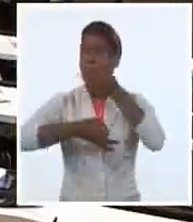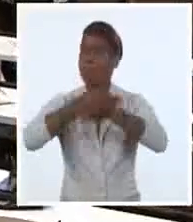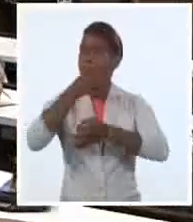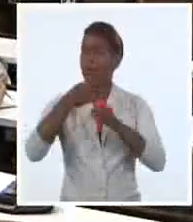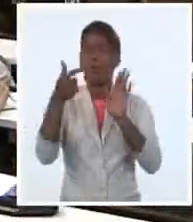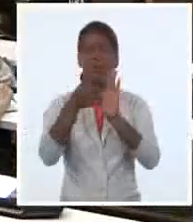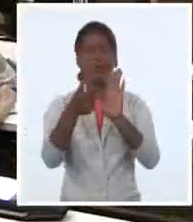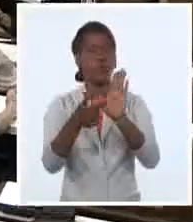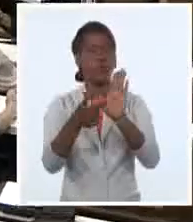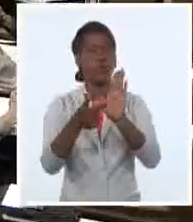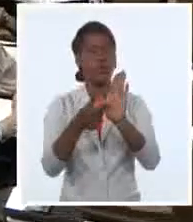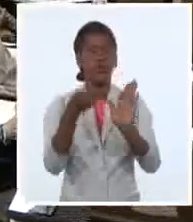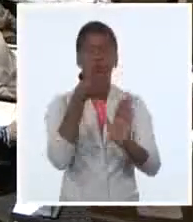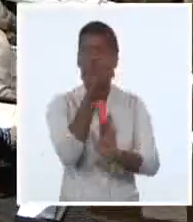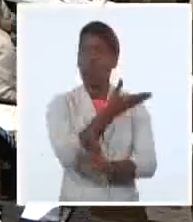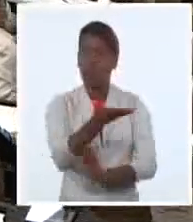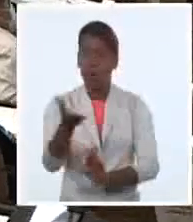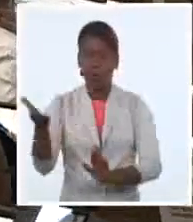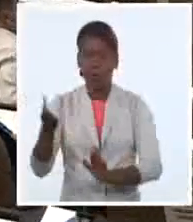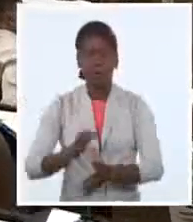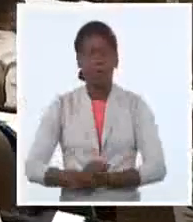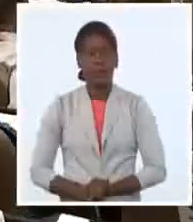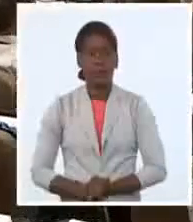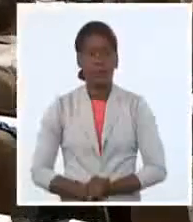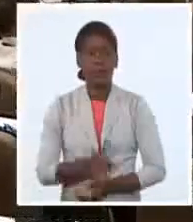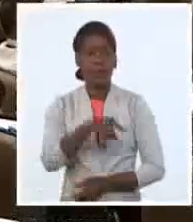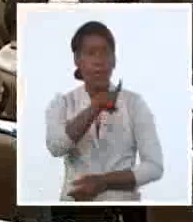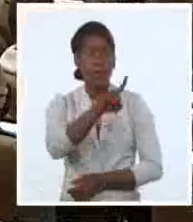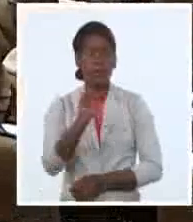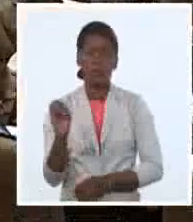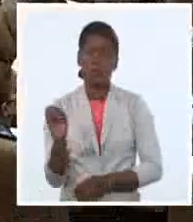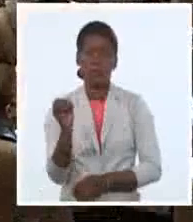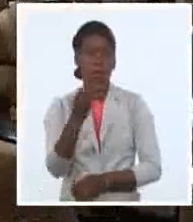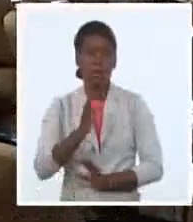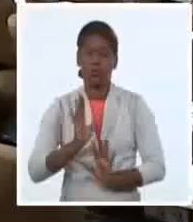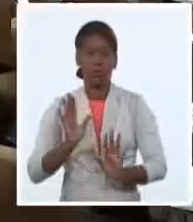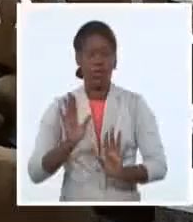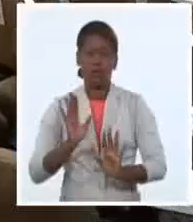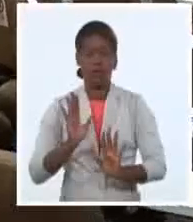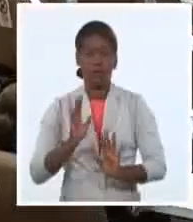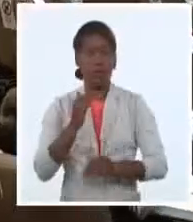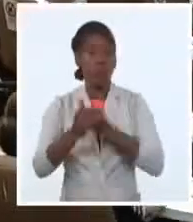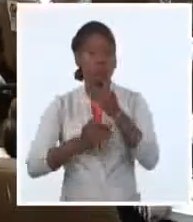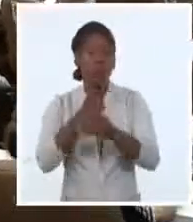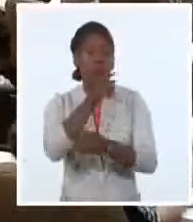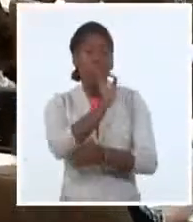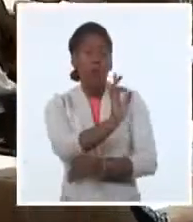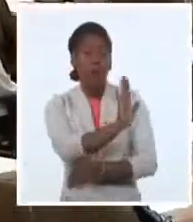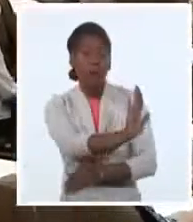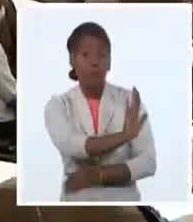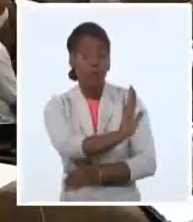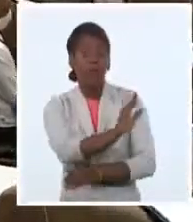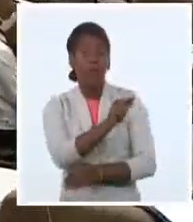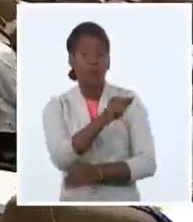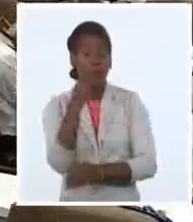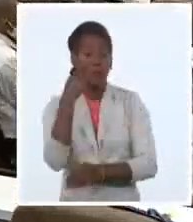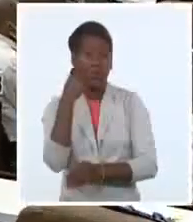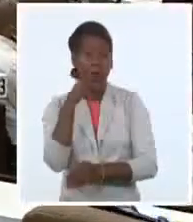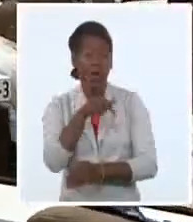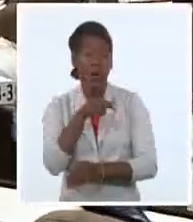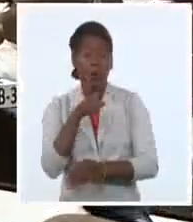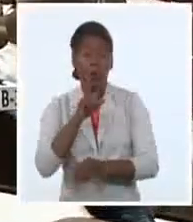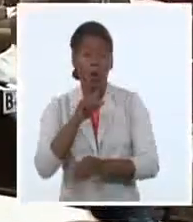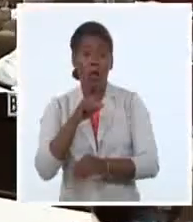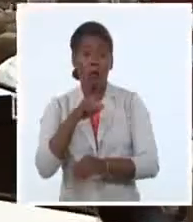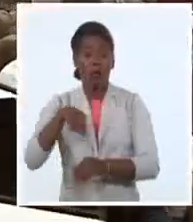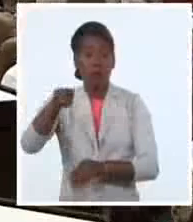o distorsionarla. La mentira podrá propagarse como se disemina el virus de la COVID y tendrá el poder de confundir y